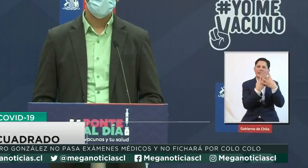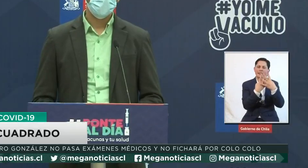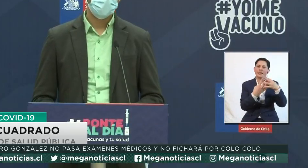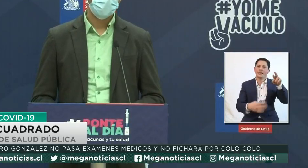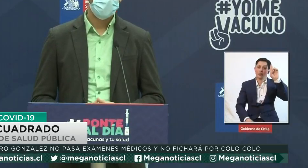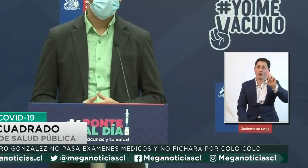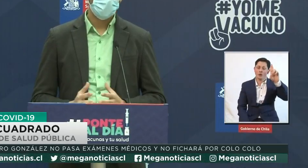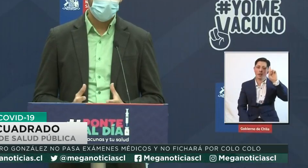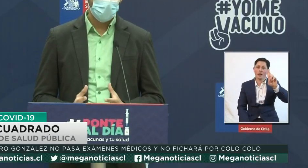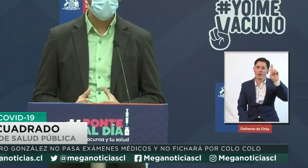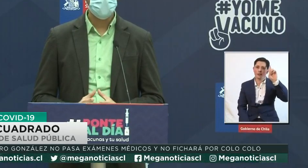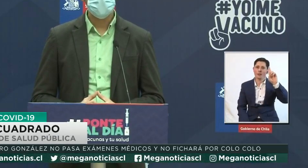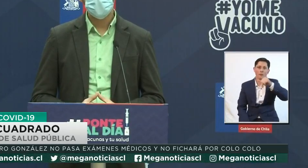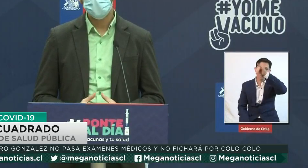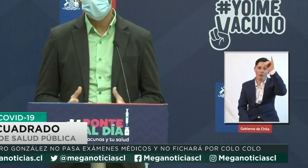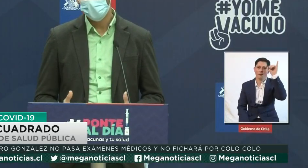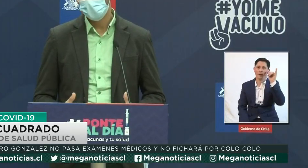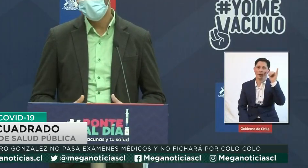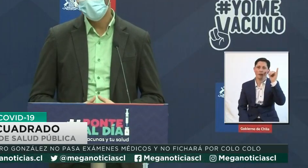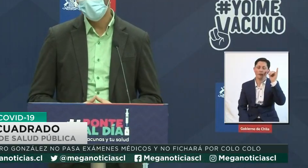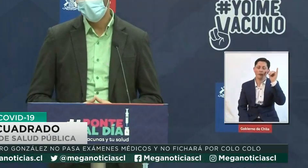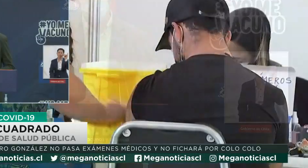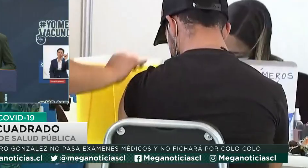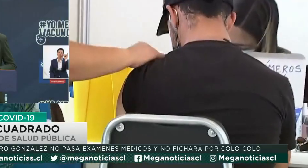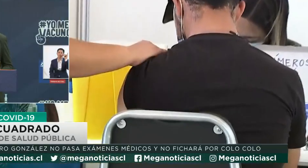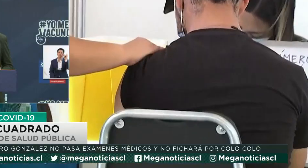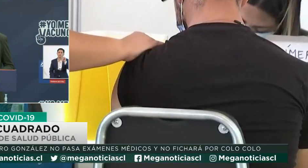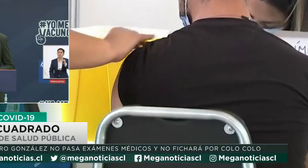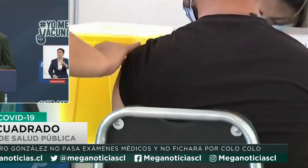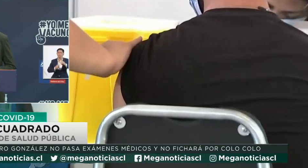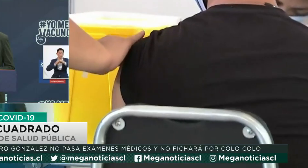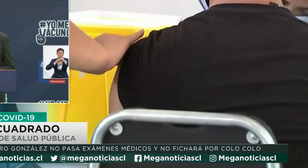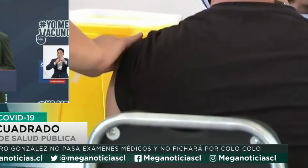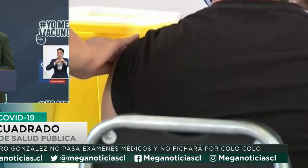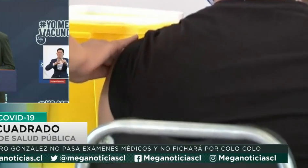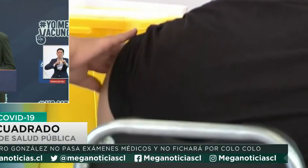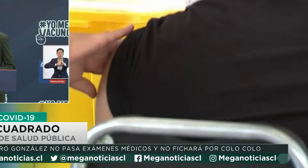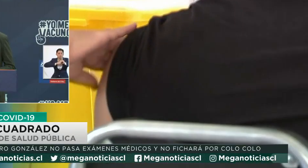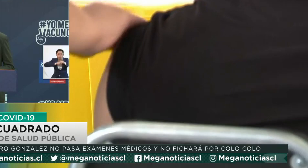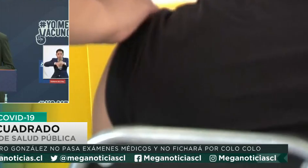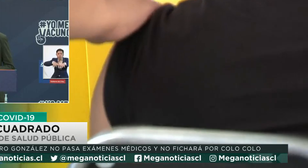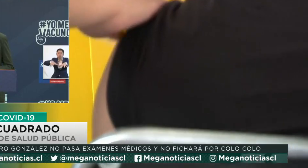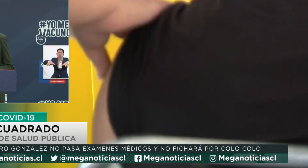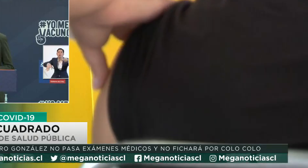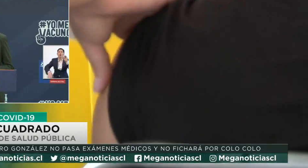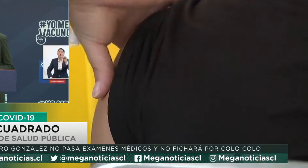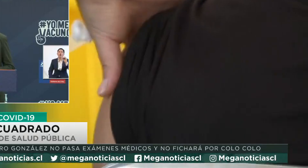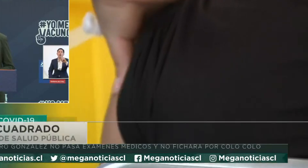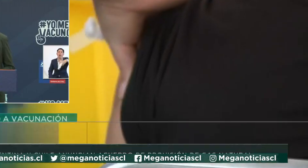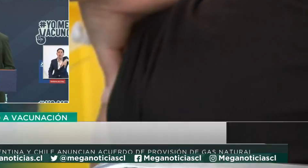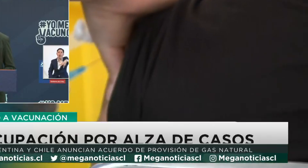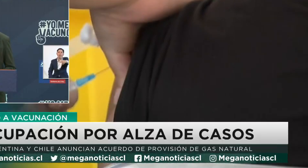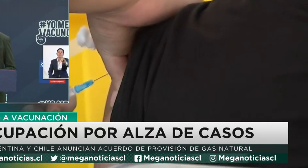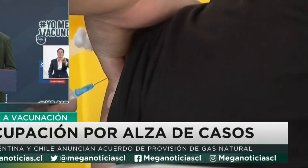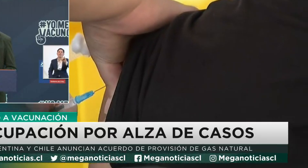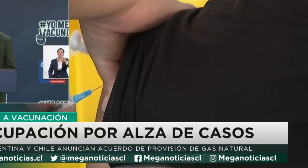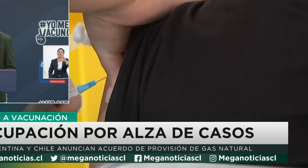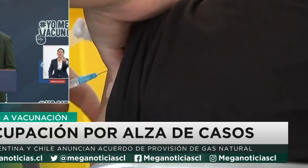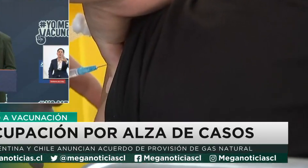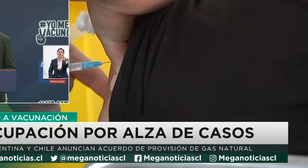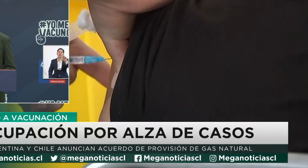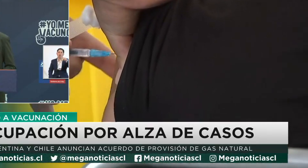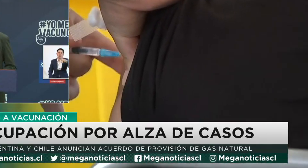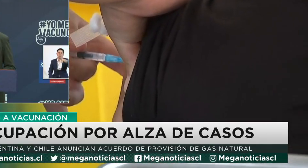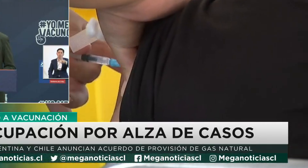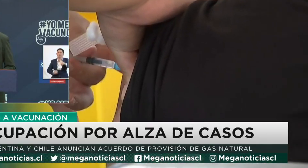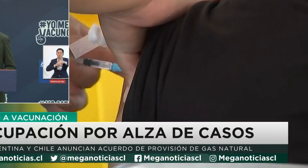que durante el verano, en que tuvimos la ola más grande que hemos visto de la pandemia por Omicron, tuvimos un momento en el cual la positividad